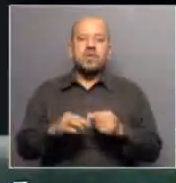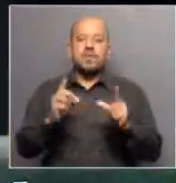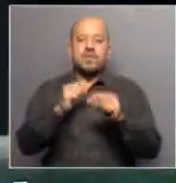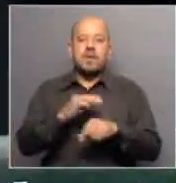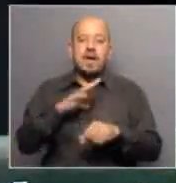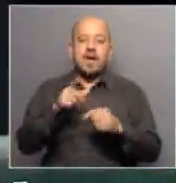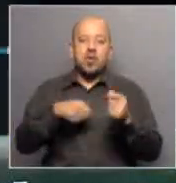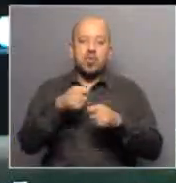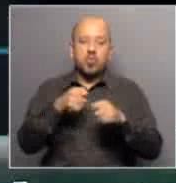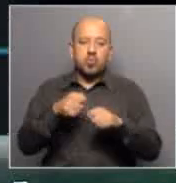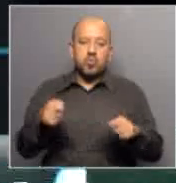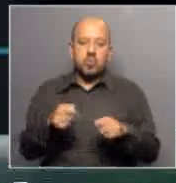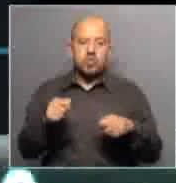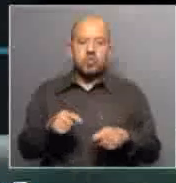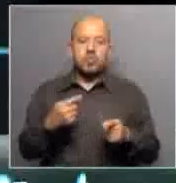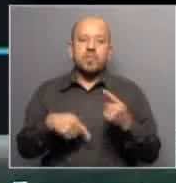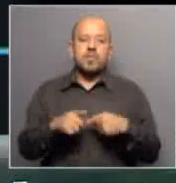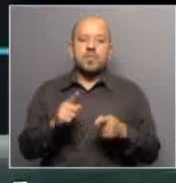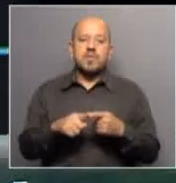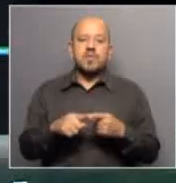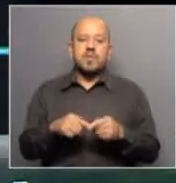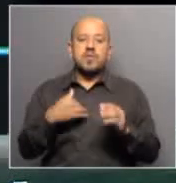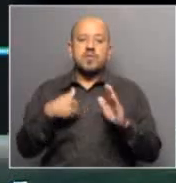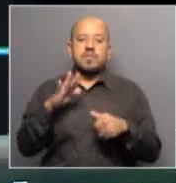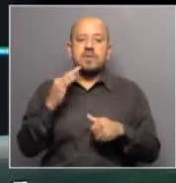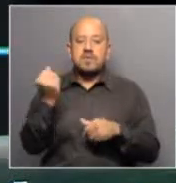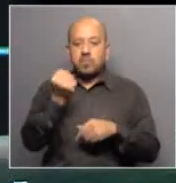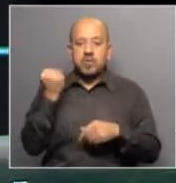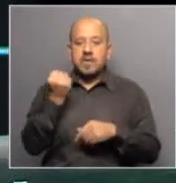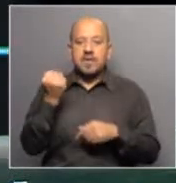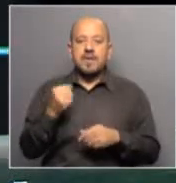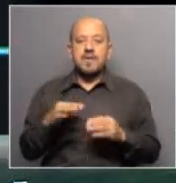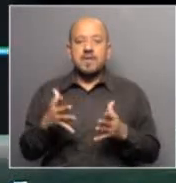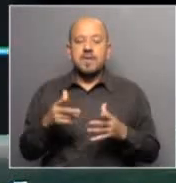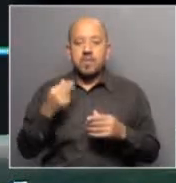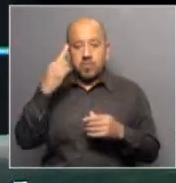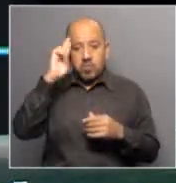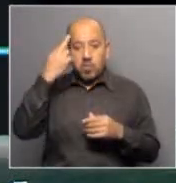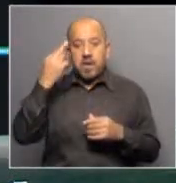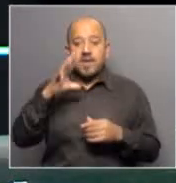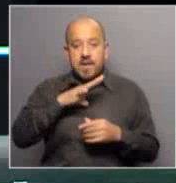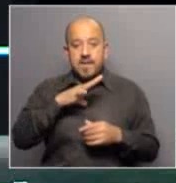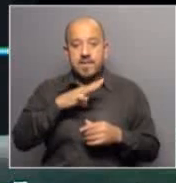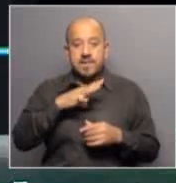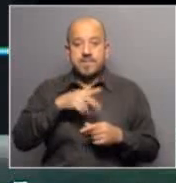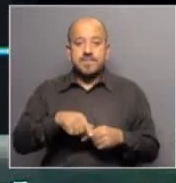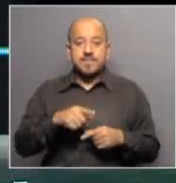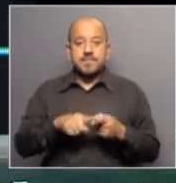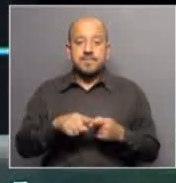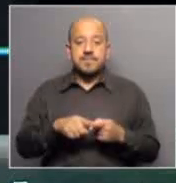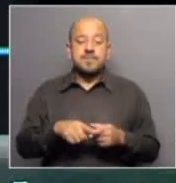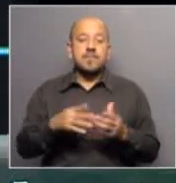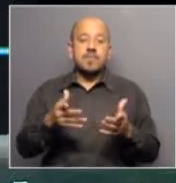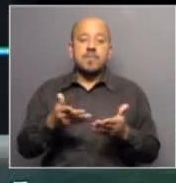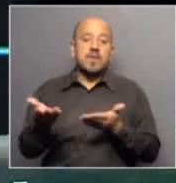hay conclusiones para sacar de todos lados, pero una de las más importantes, creo yo, es que en Uruguay está regulado y el combate